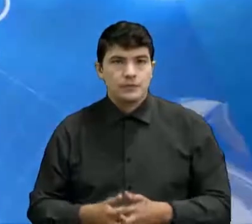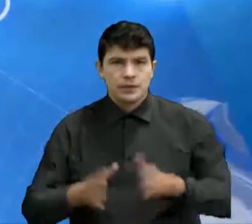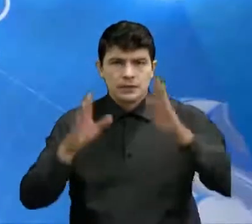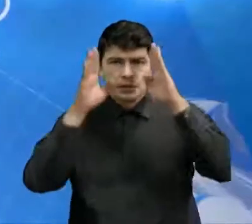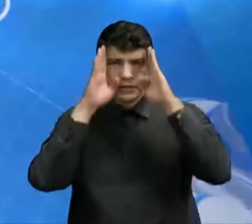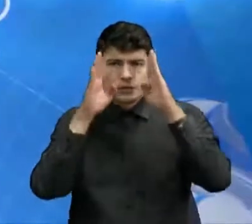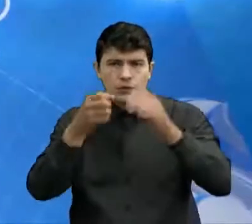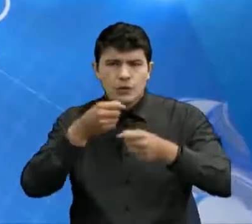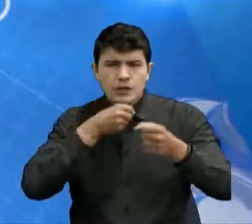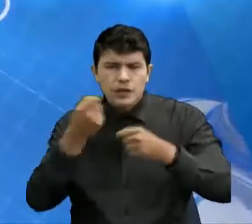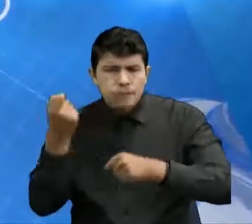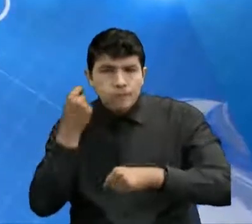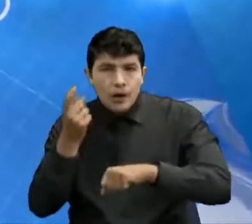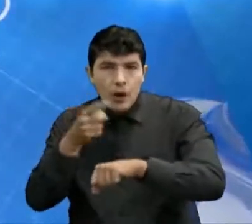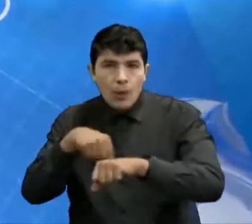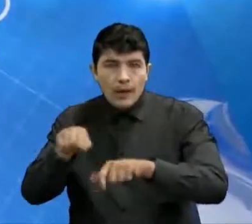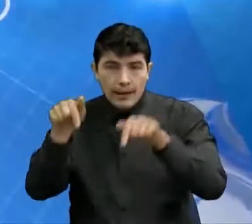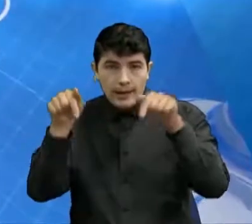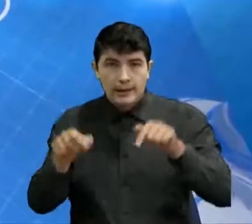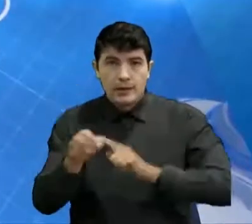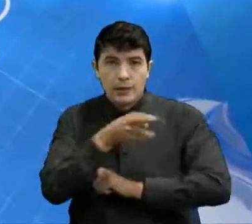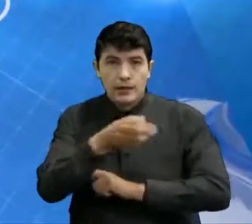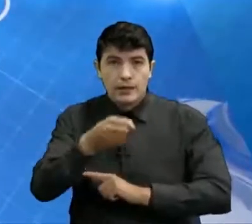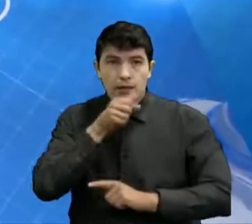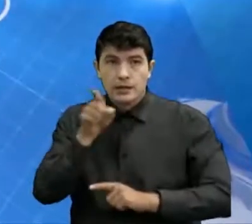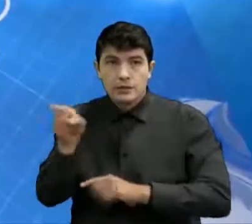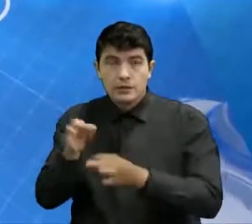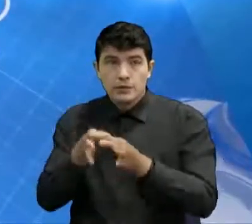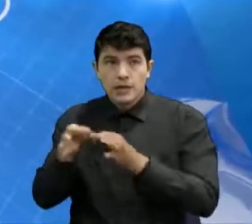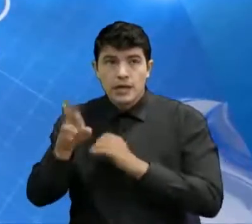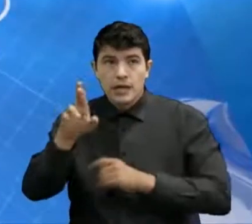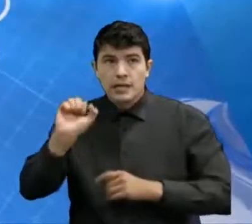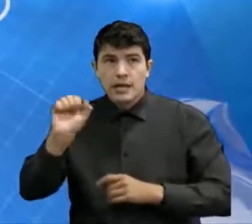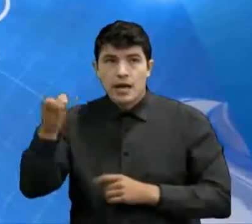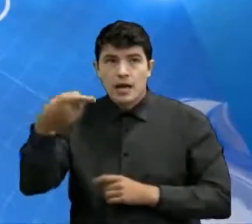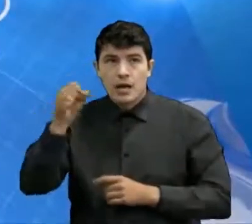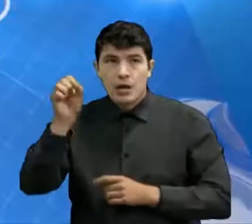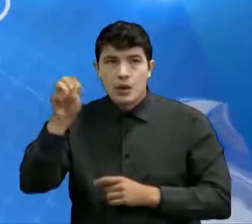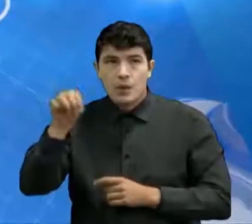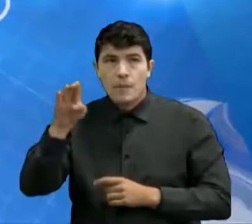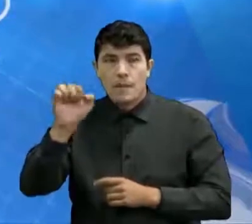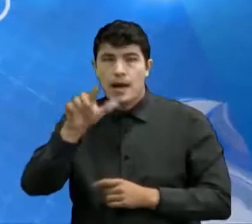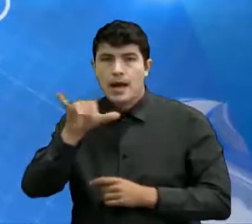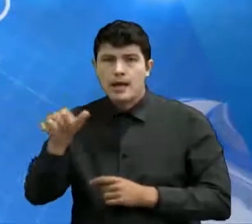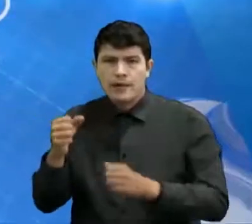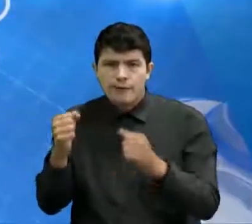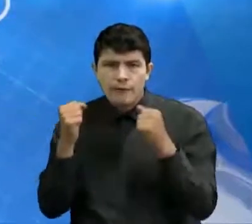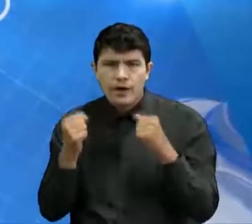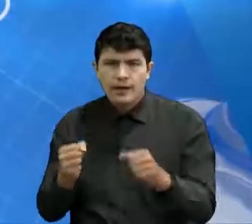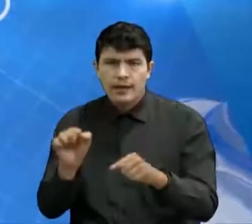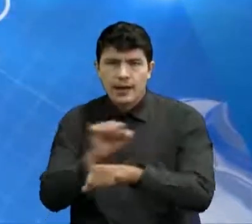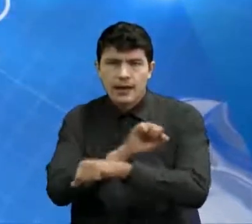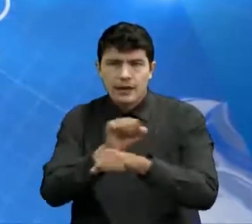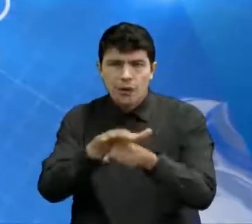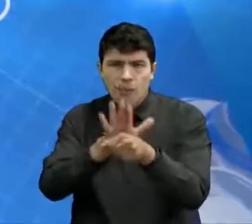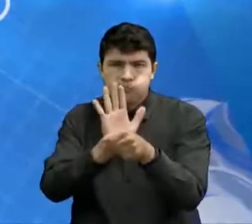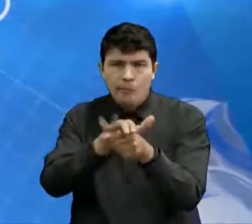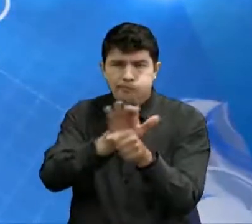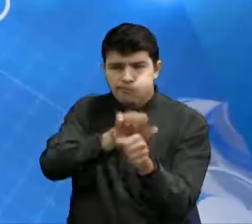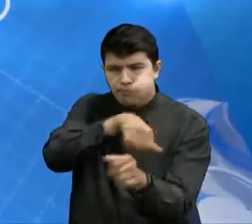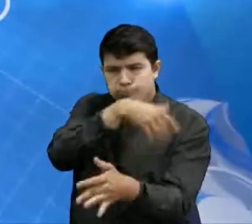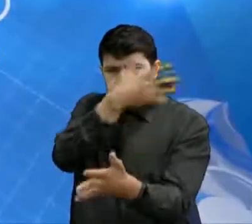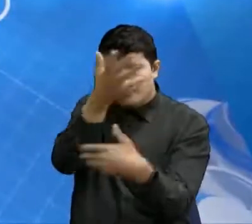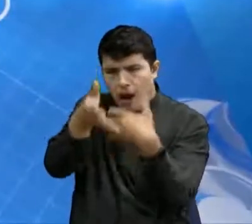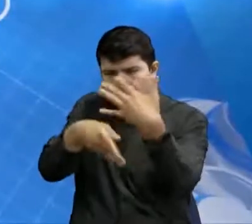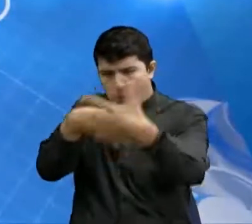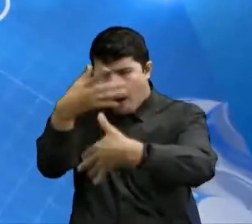Atención, noticia de última hora en Oriente Noticias. En Dragon Valley se registra accidente de volqueta en la vía que de este municipio conduce a